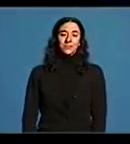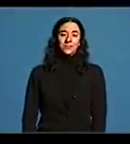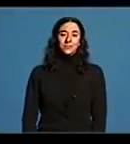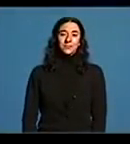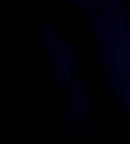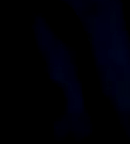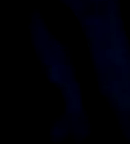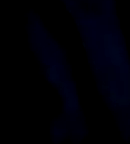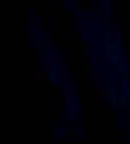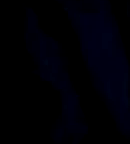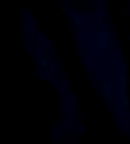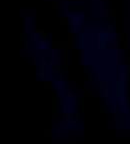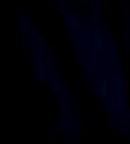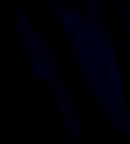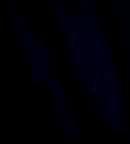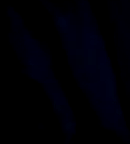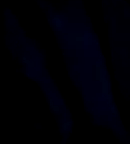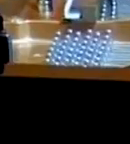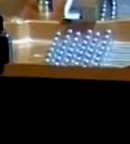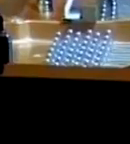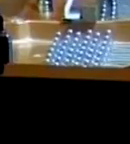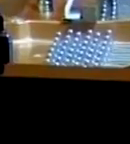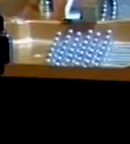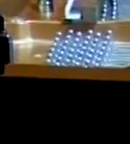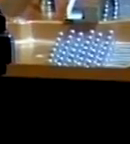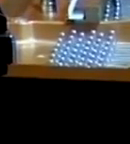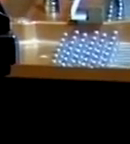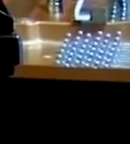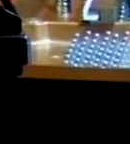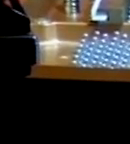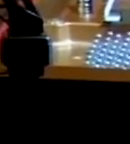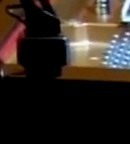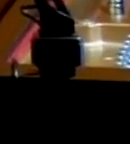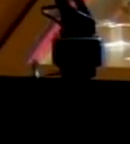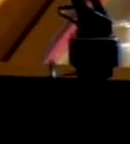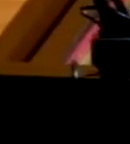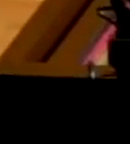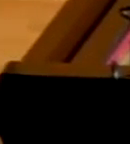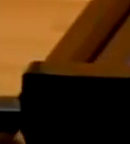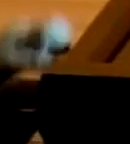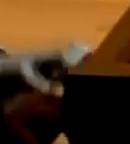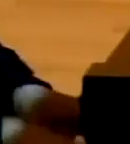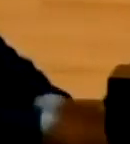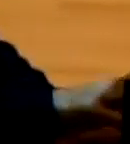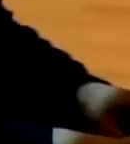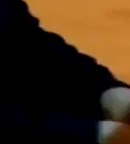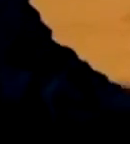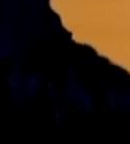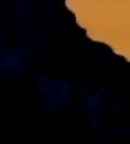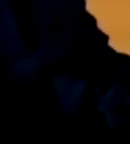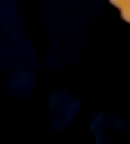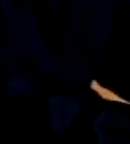do Corpus de Lugo. Que pasen unha boa semana. Ata o vindeiro fin de semana. Grazas por nos acompañar.